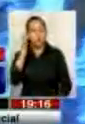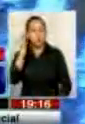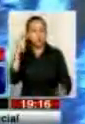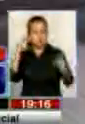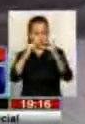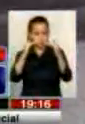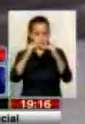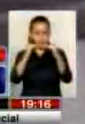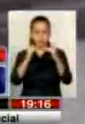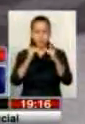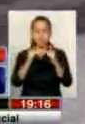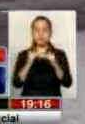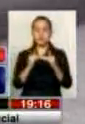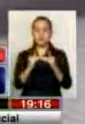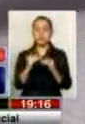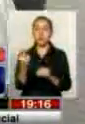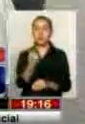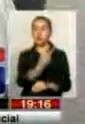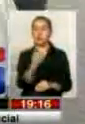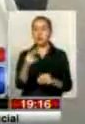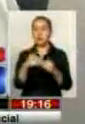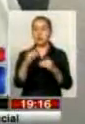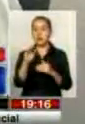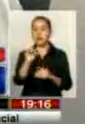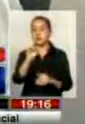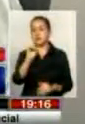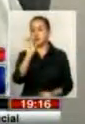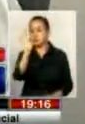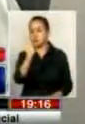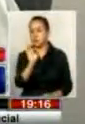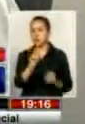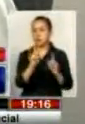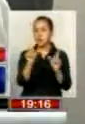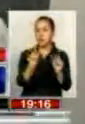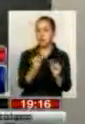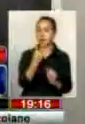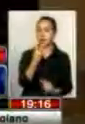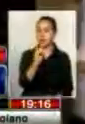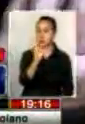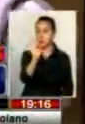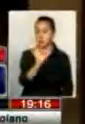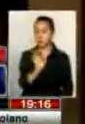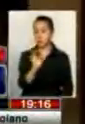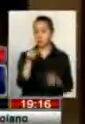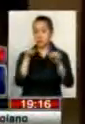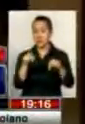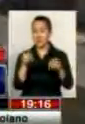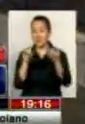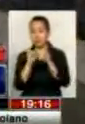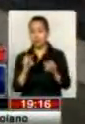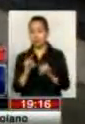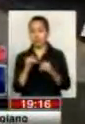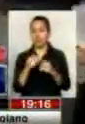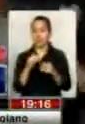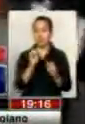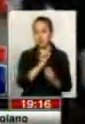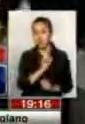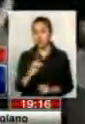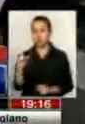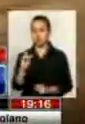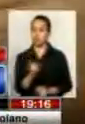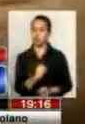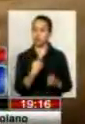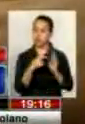que ninguno de los dos sexos puede tener más del 60% ni menos del 40%. En ese sentido, más iniciativas que hemos estado llevando a